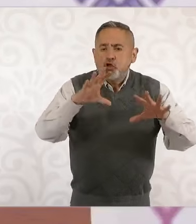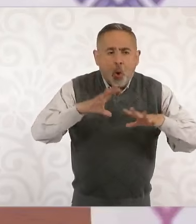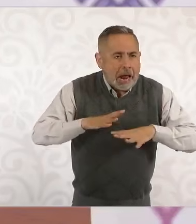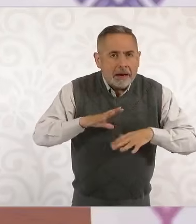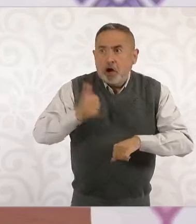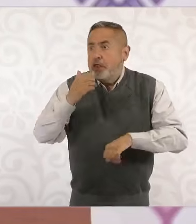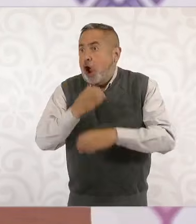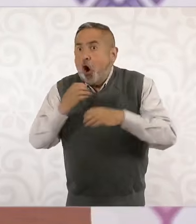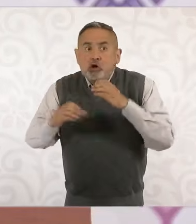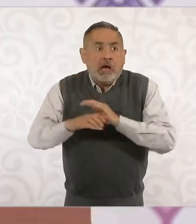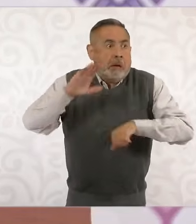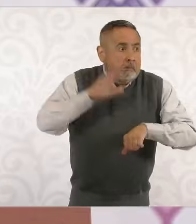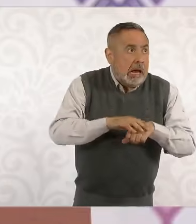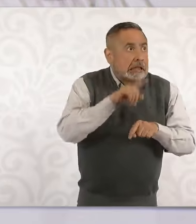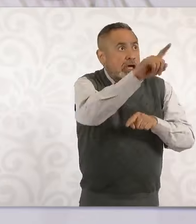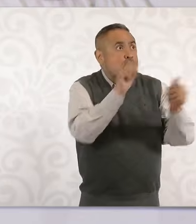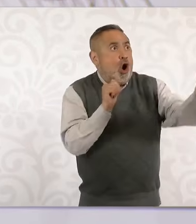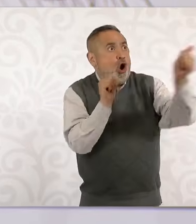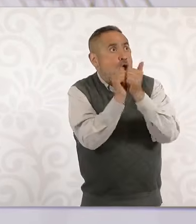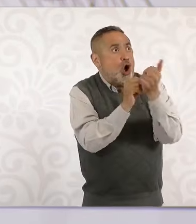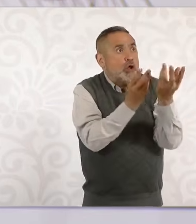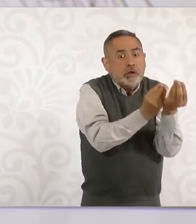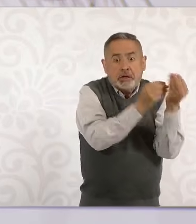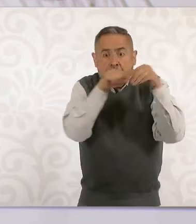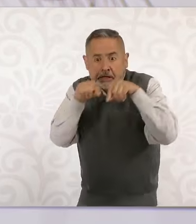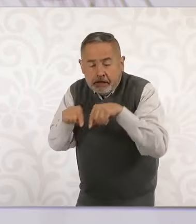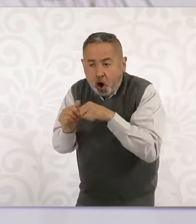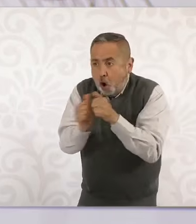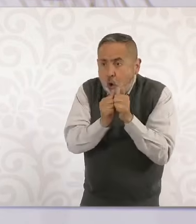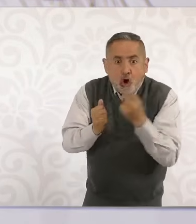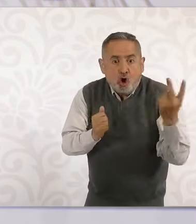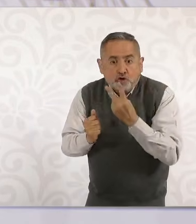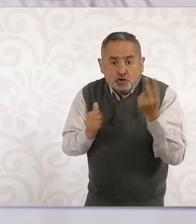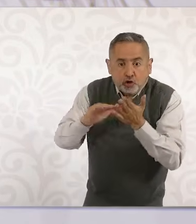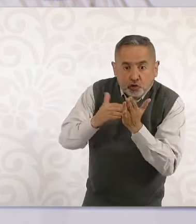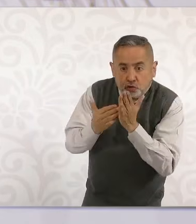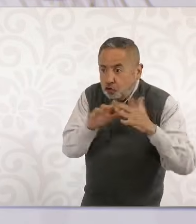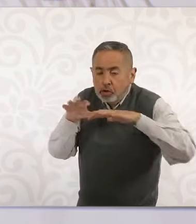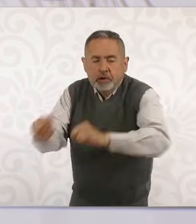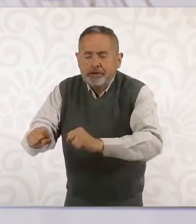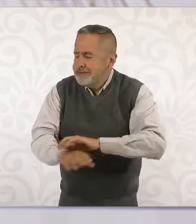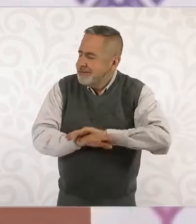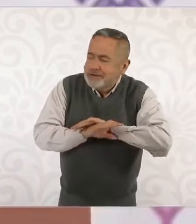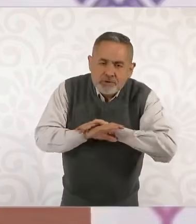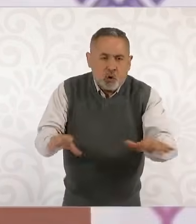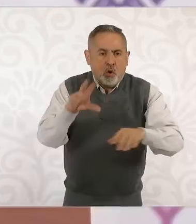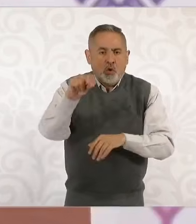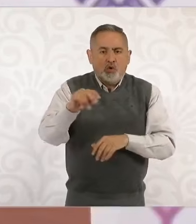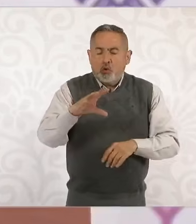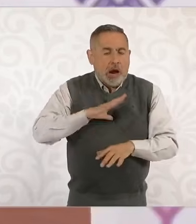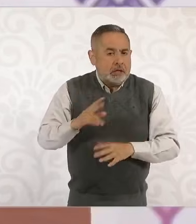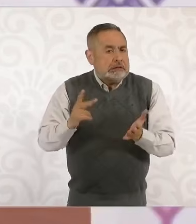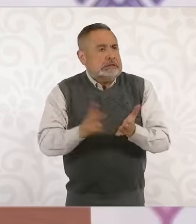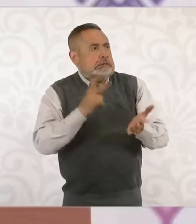más, no hay operaciones conjuntas, y se lo hemos planteado varias veces al gobierno de los Estados Unidos. ¿Por qué